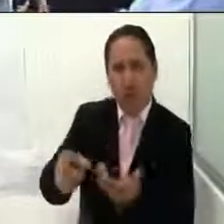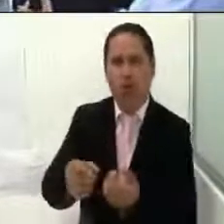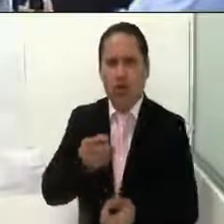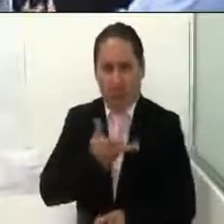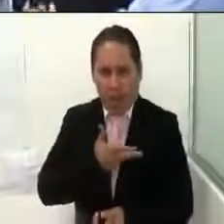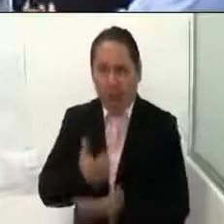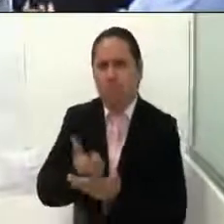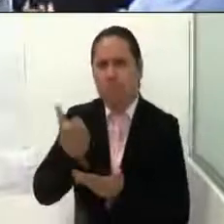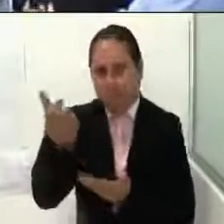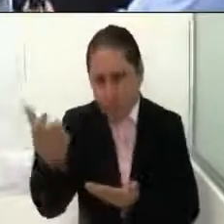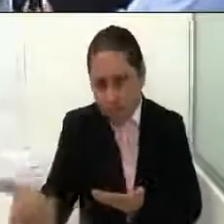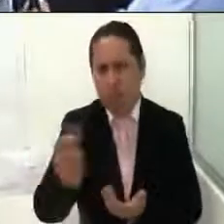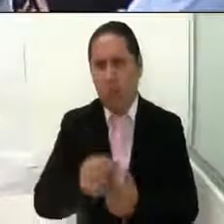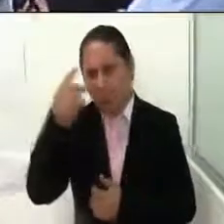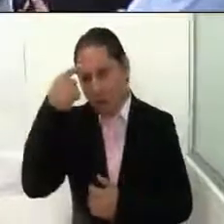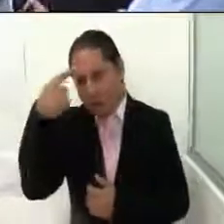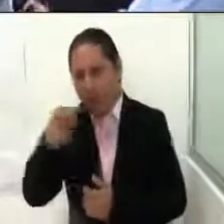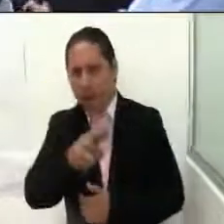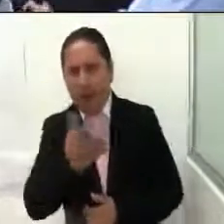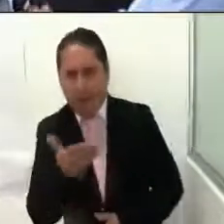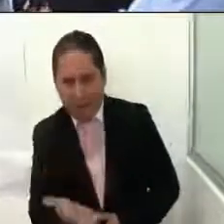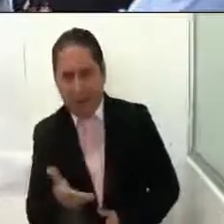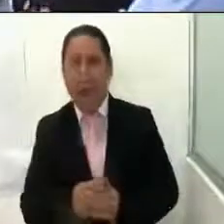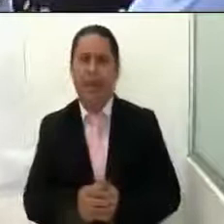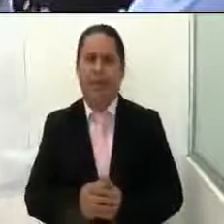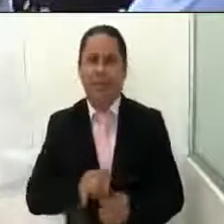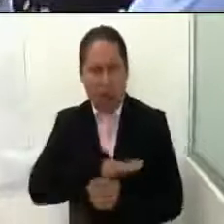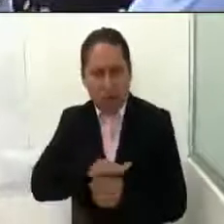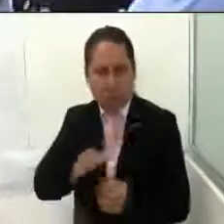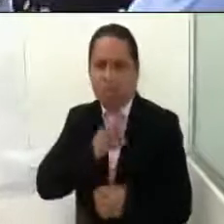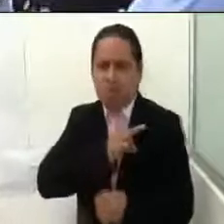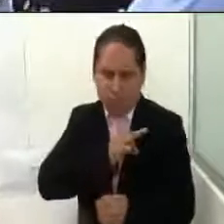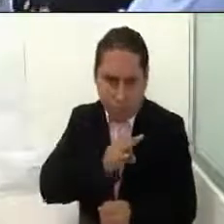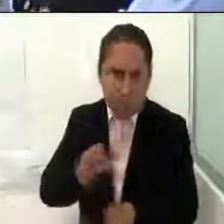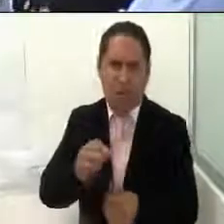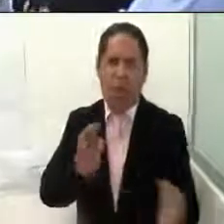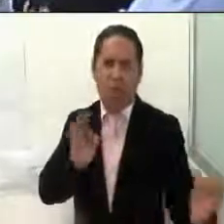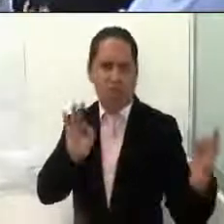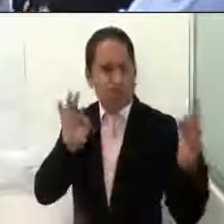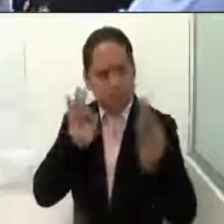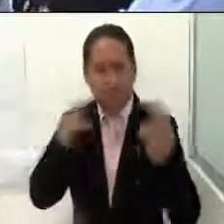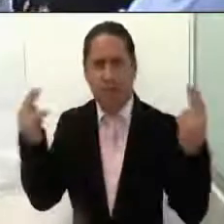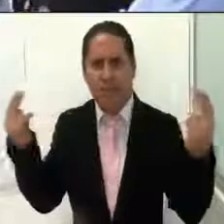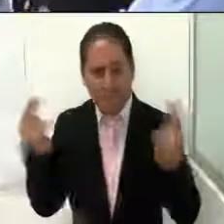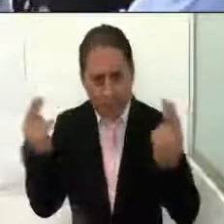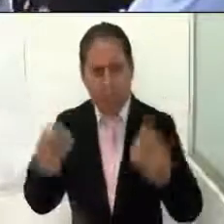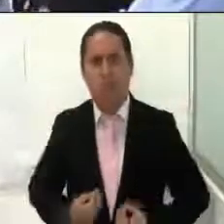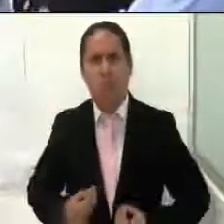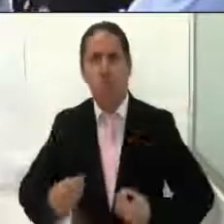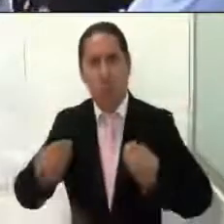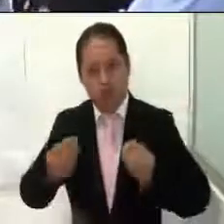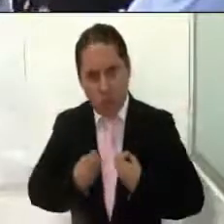económicos suficientes que les permita afrontar las necesidades de subsistencia para su